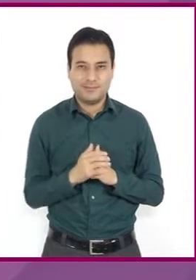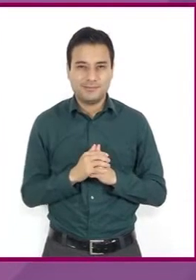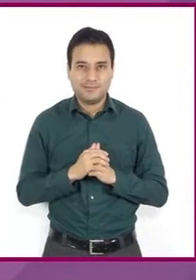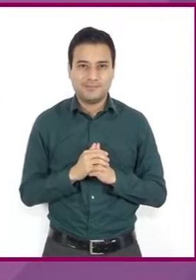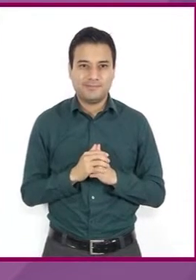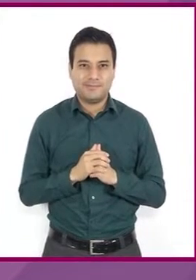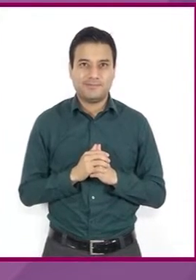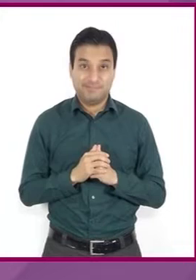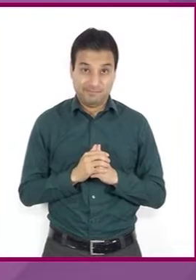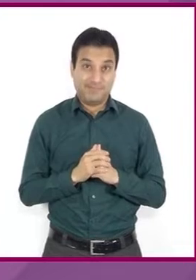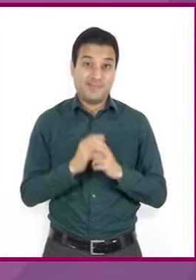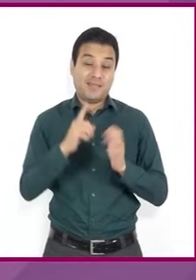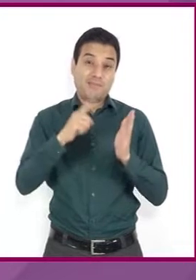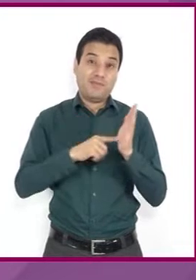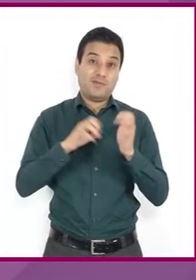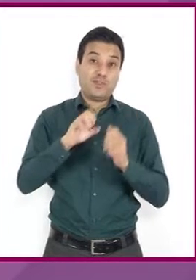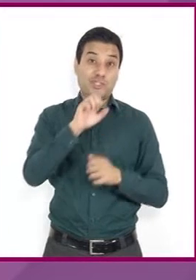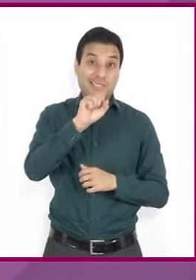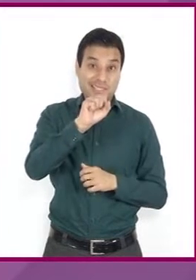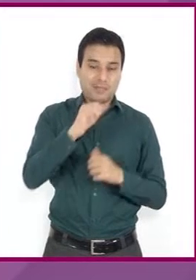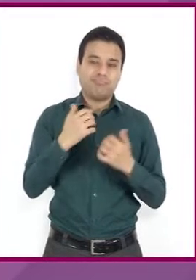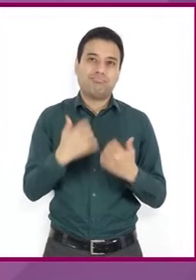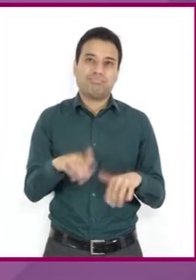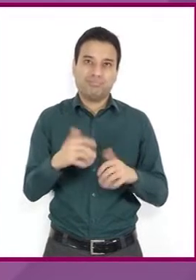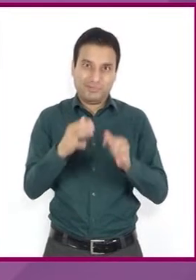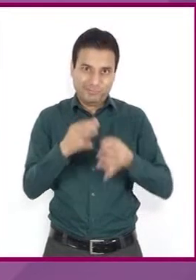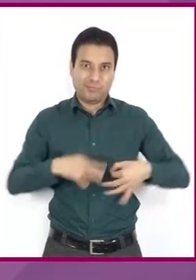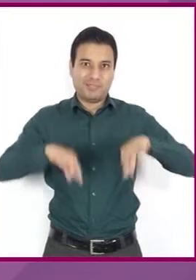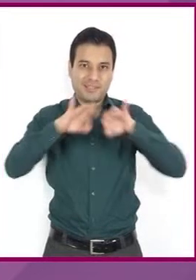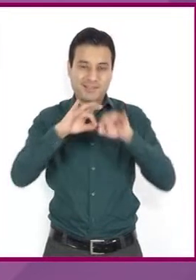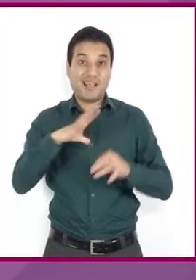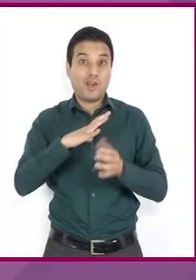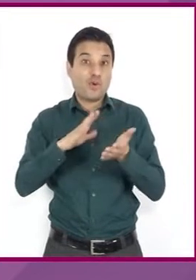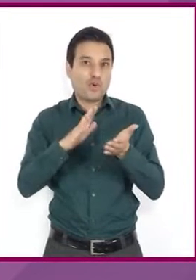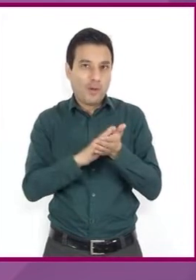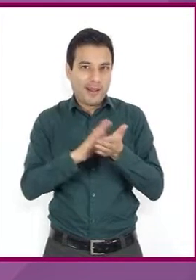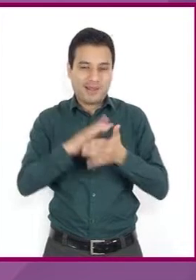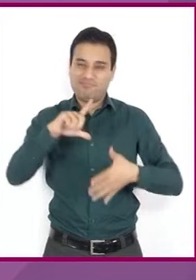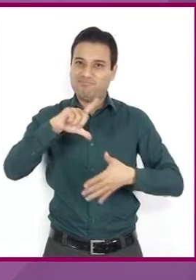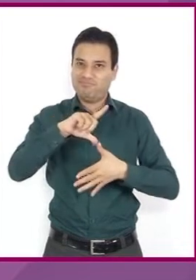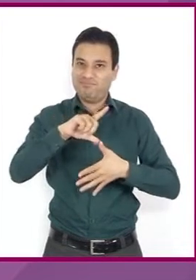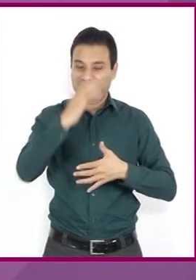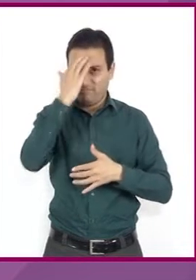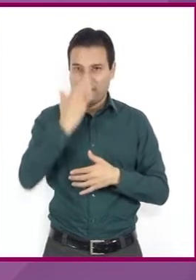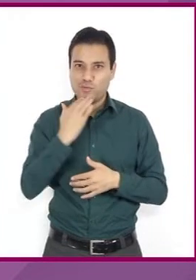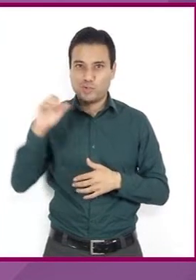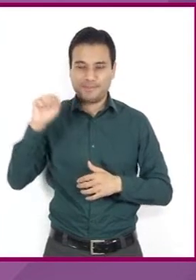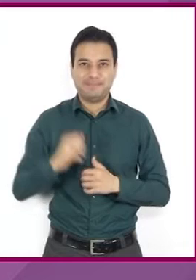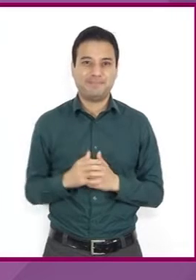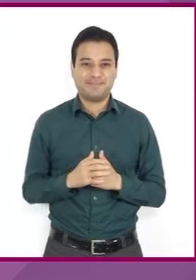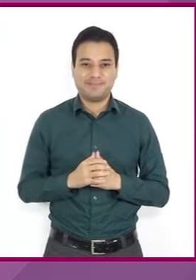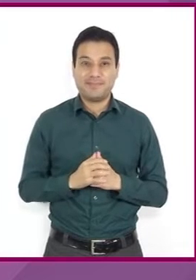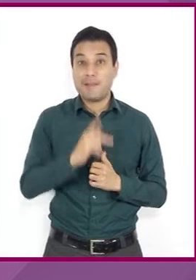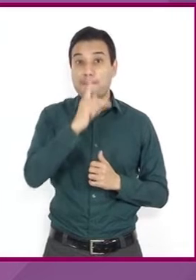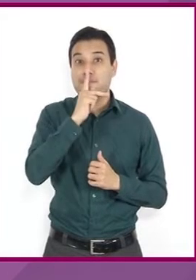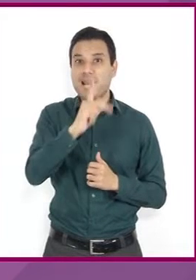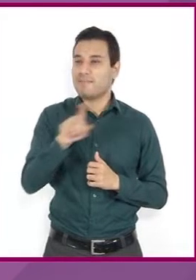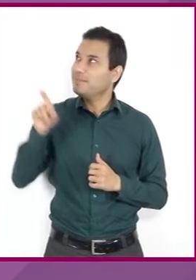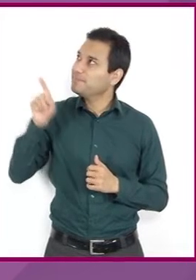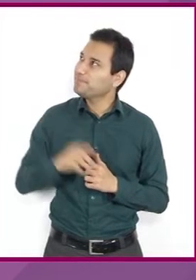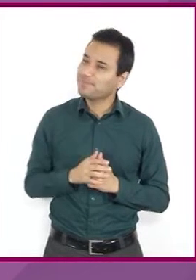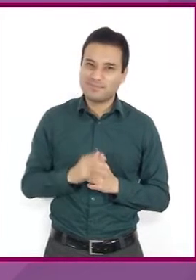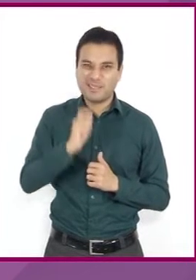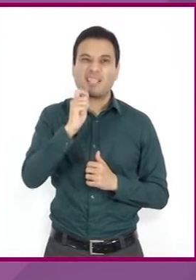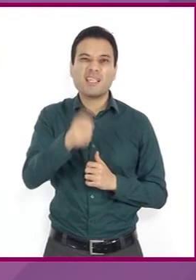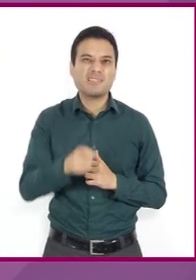La década de los 60 es un momento muy importante para la novela latinoamericana. Con la palabra boom, se